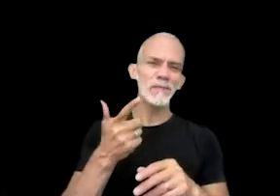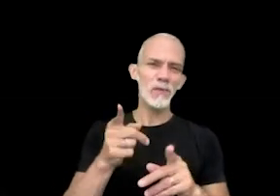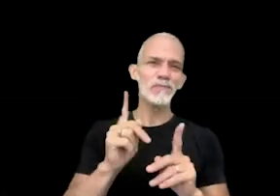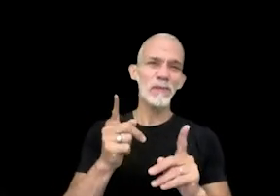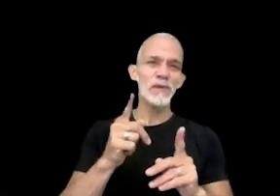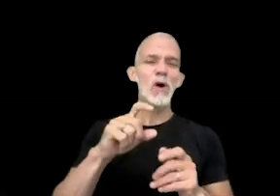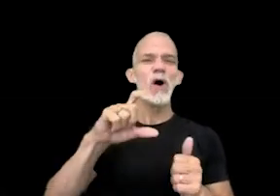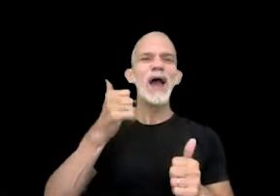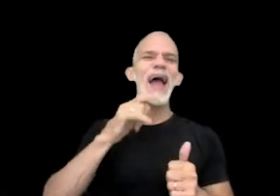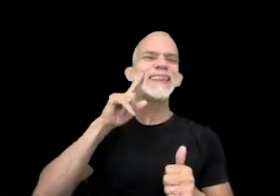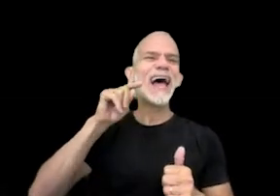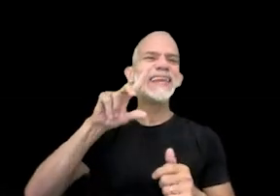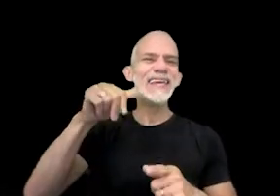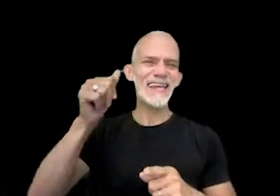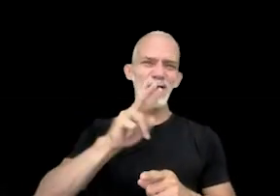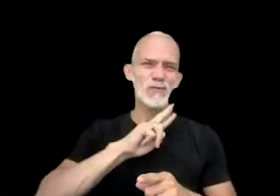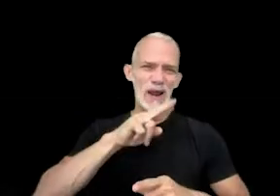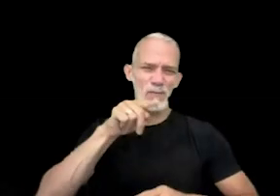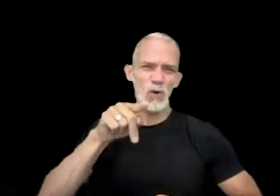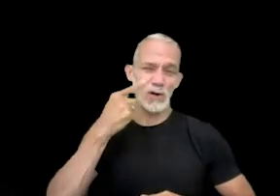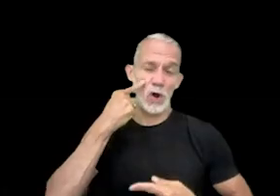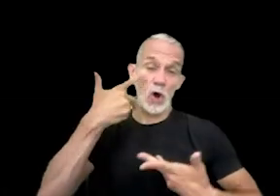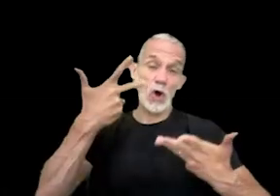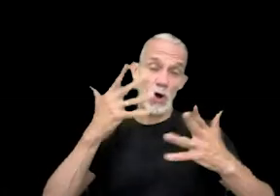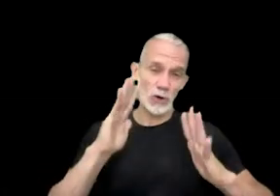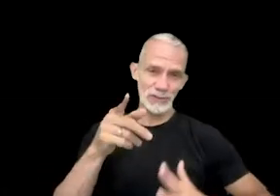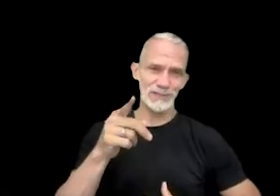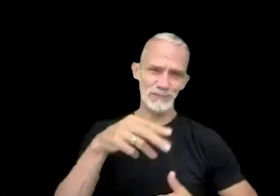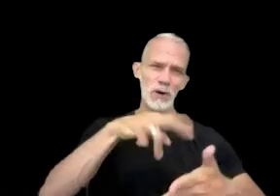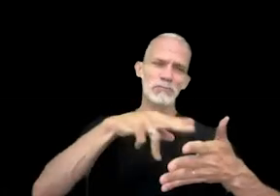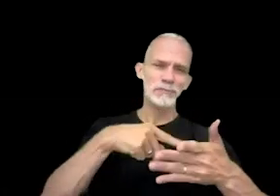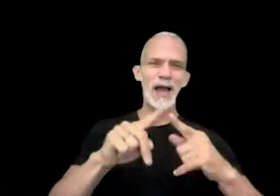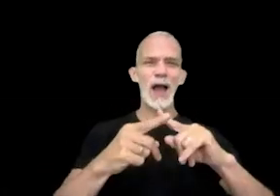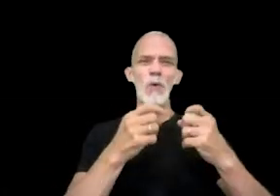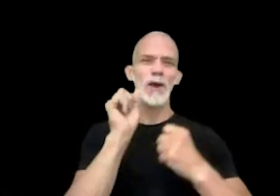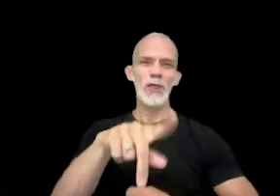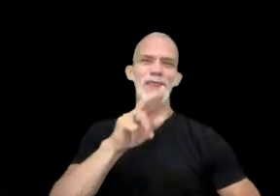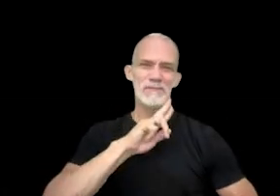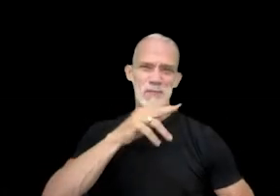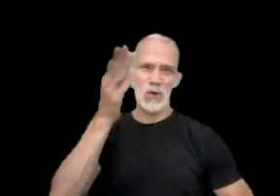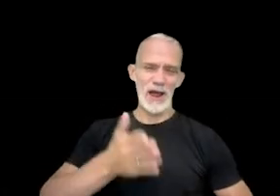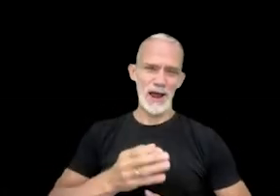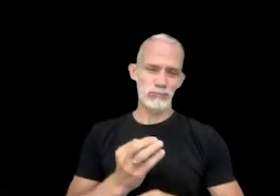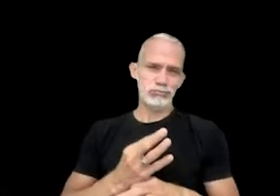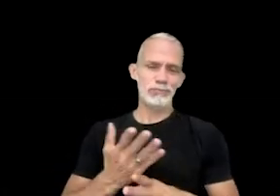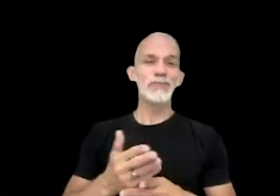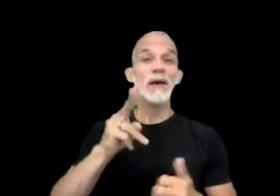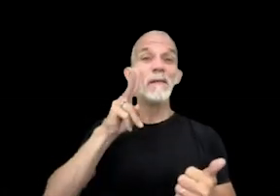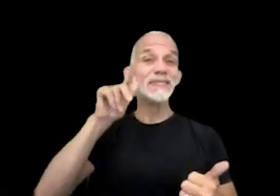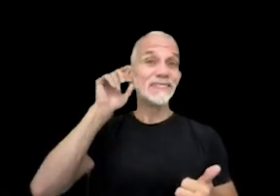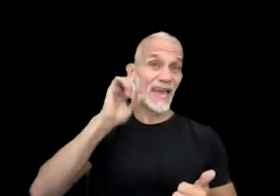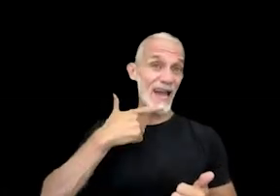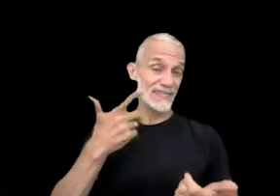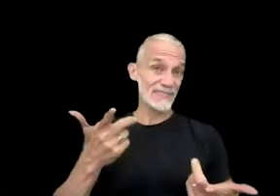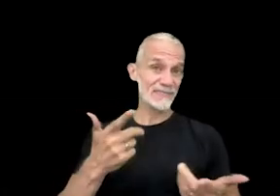Catalina García Vizcaíno. Creo que todos la conocemos, todos hemos leído su tratado. Villegas,